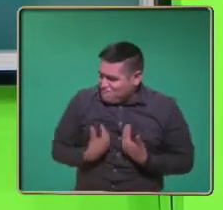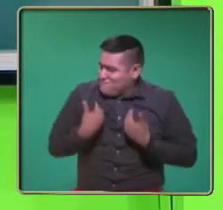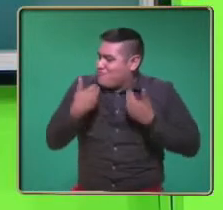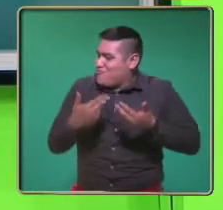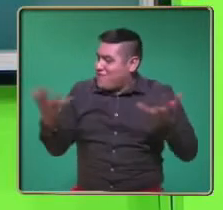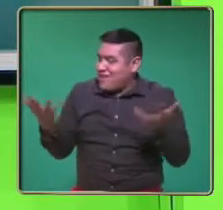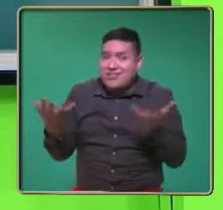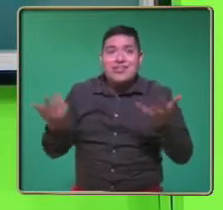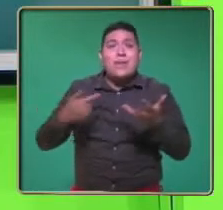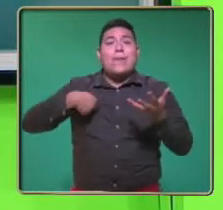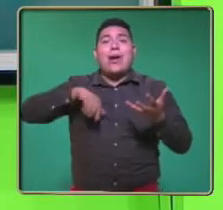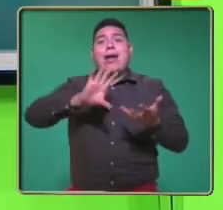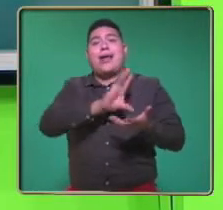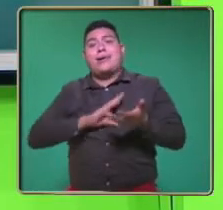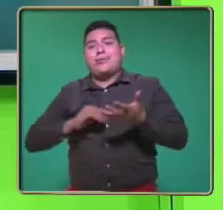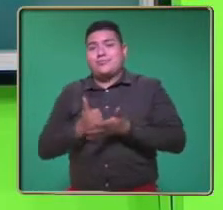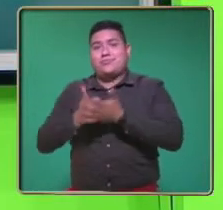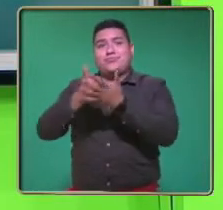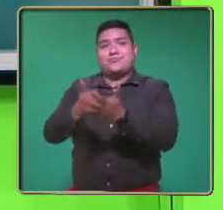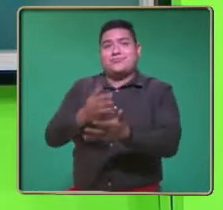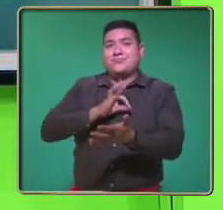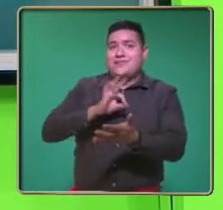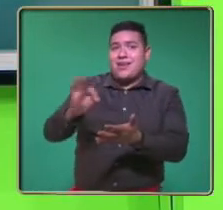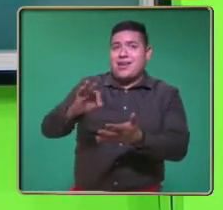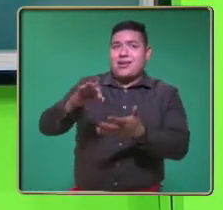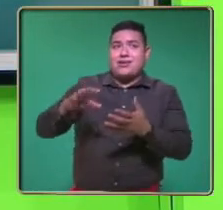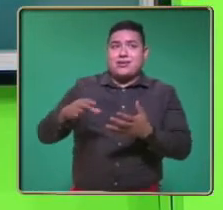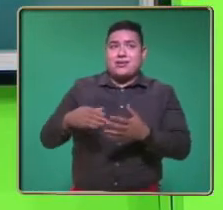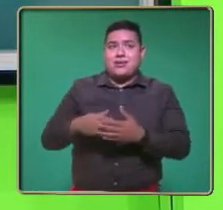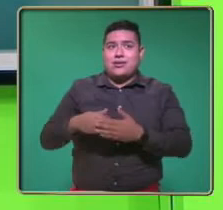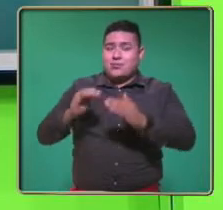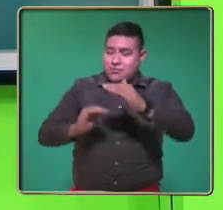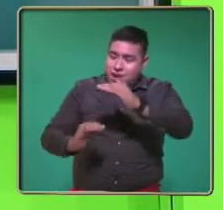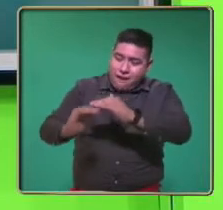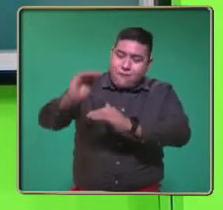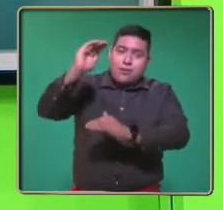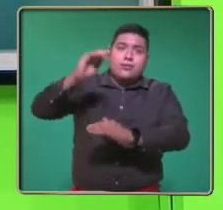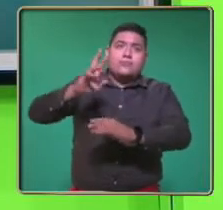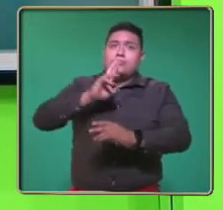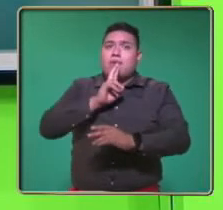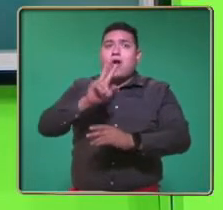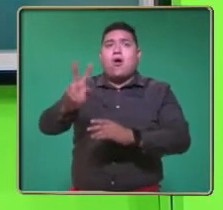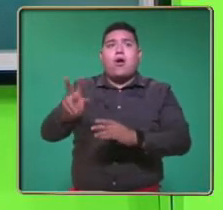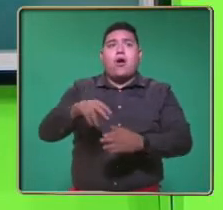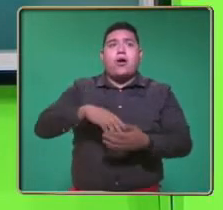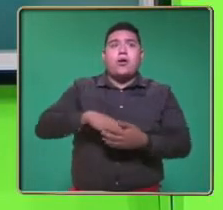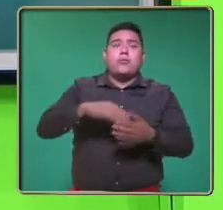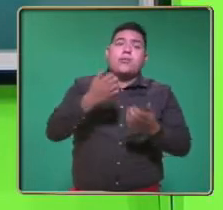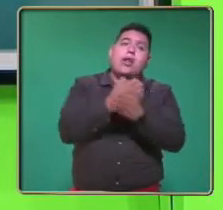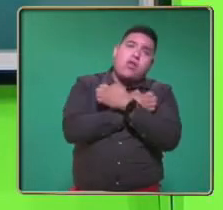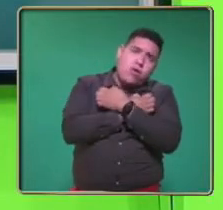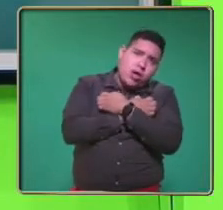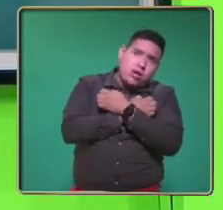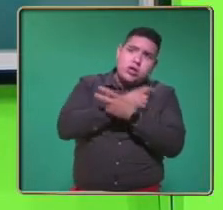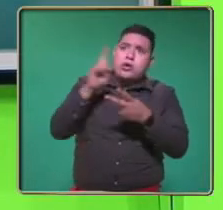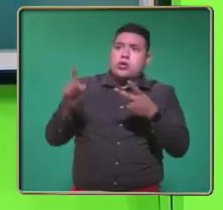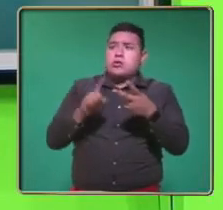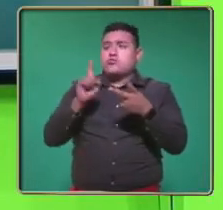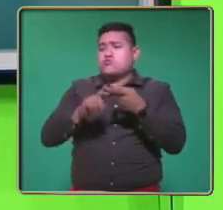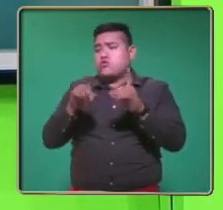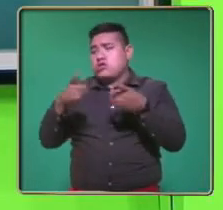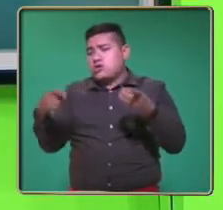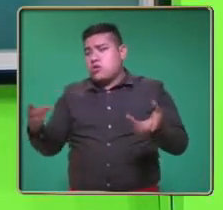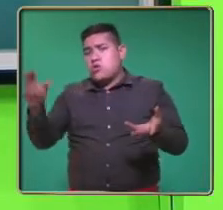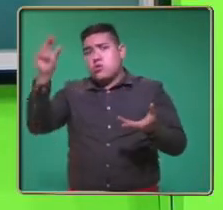para poder ayudar a nuestro pequeño a salir de la mejor manera posible en cuanto a lo académico y de su desarrollo